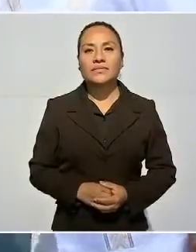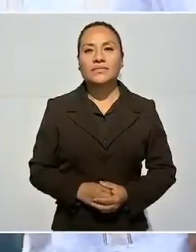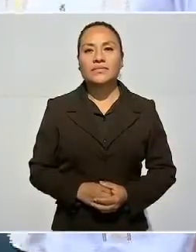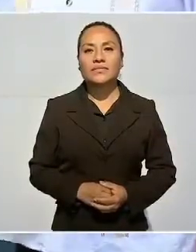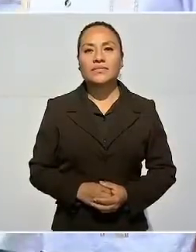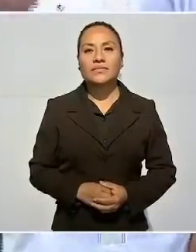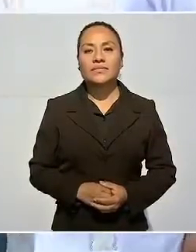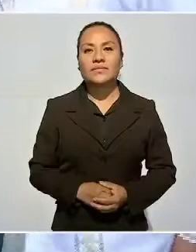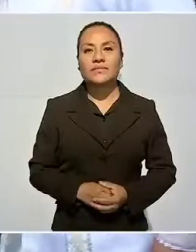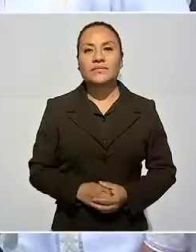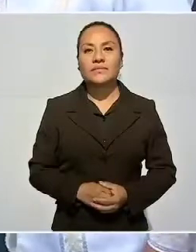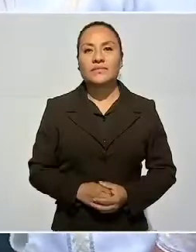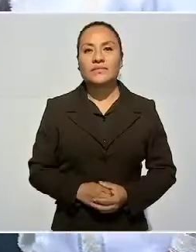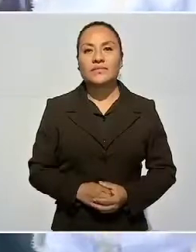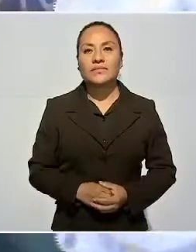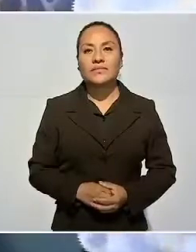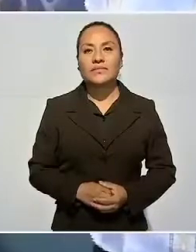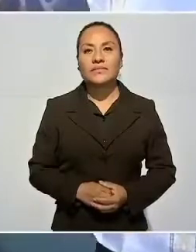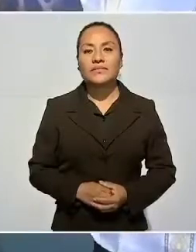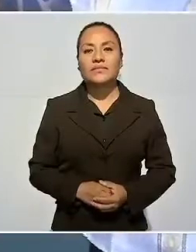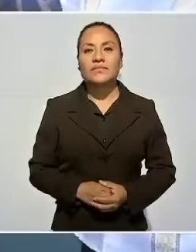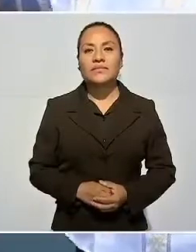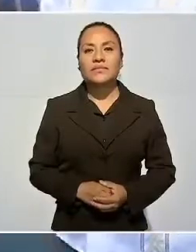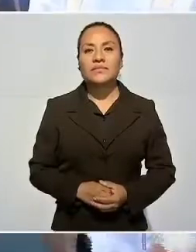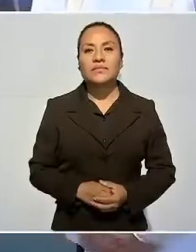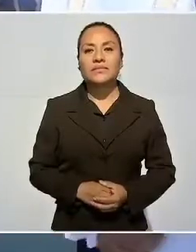Nuevamente bienvenido y pasamos a la siguiente. Bueno,